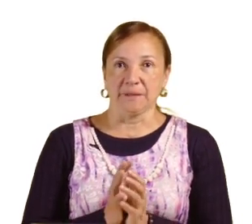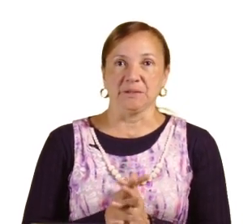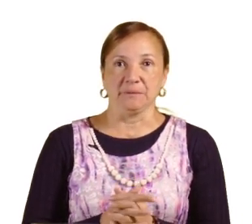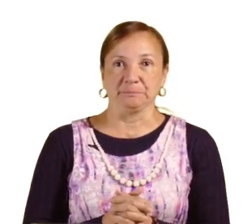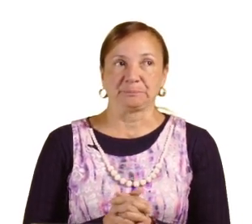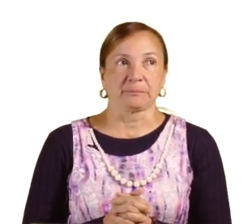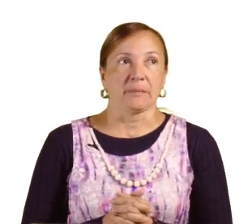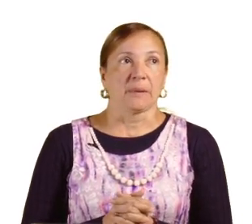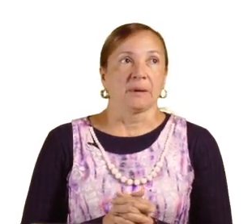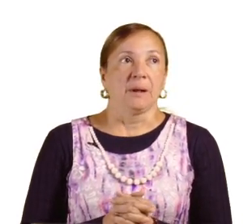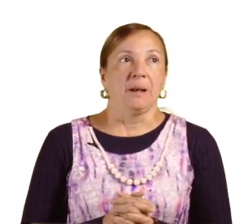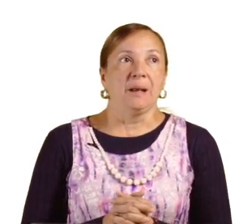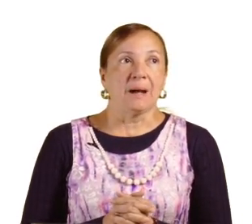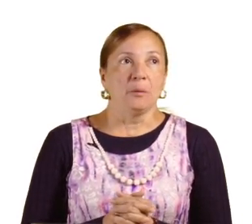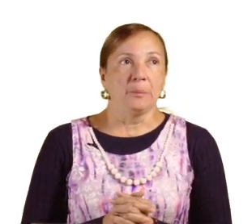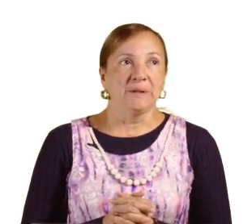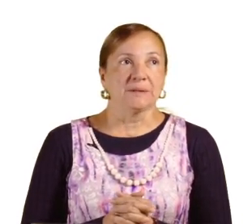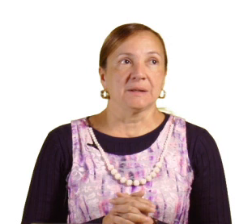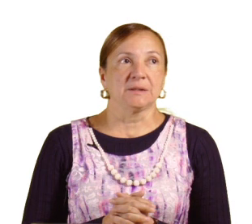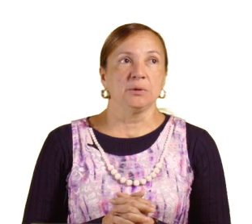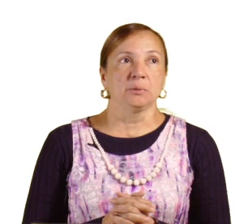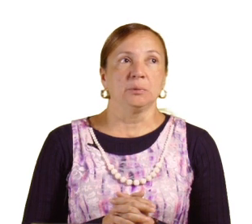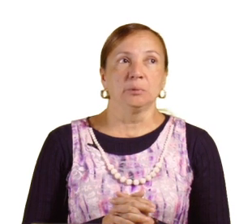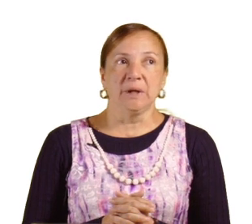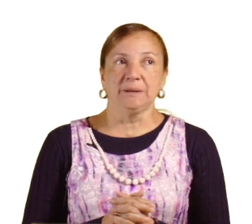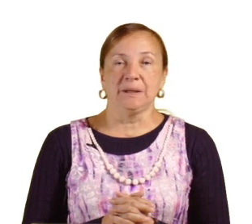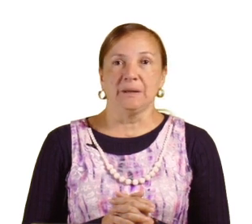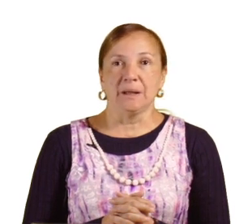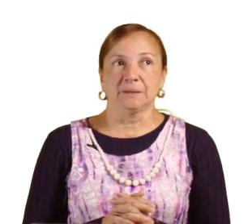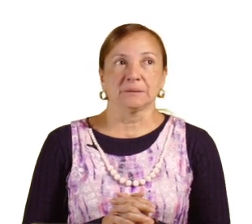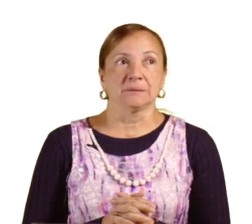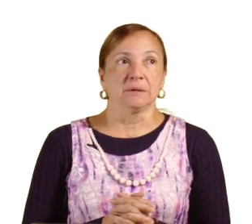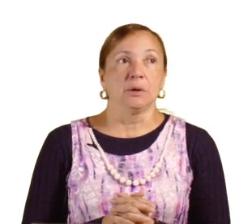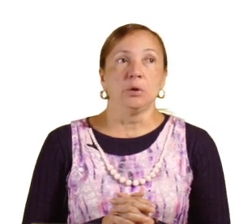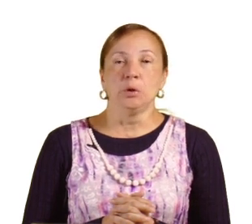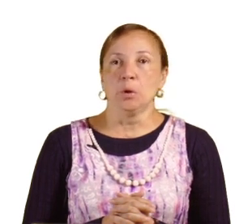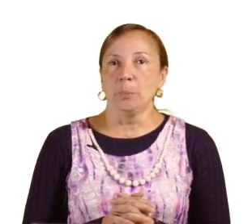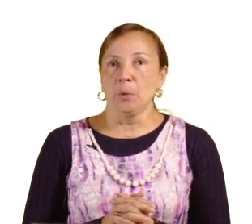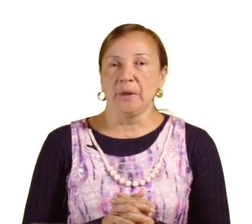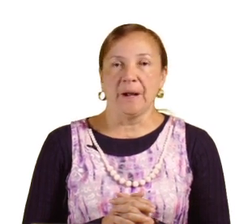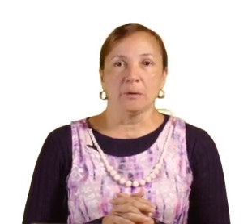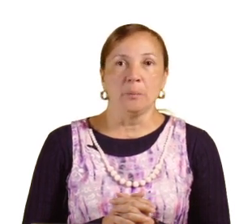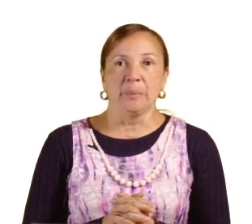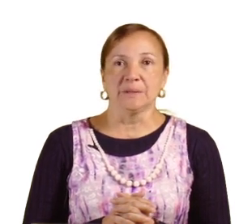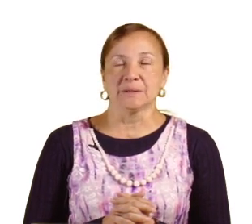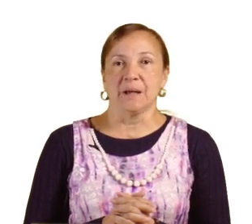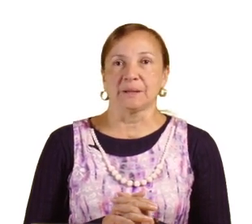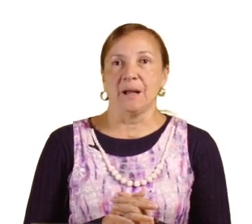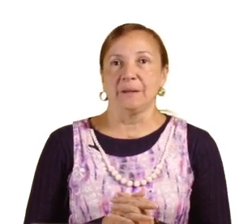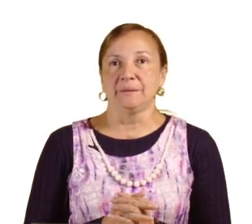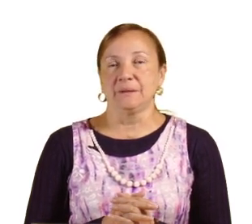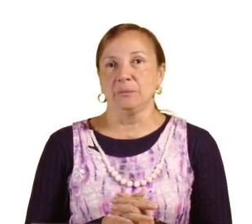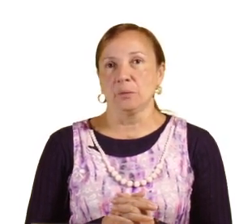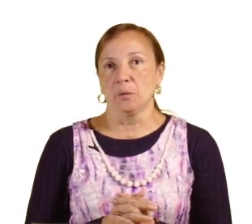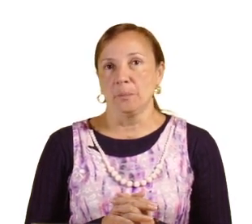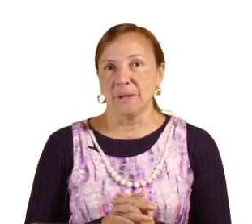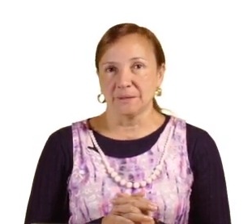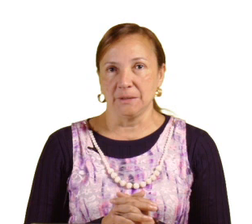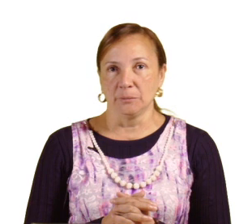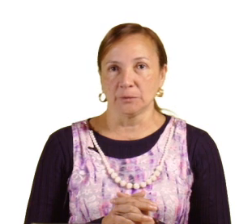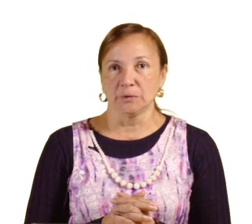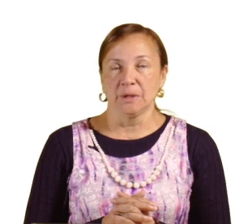en marcha. La compensación, una entidad no podrá compensar activos